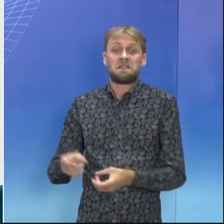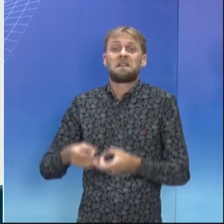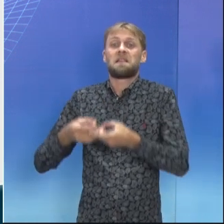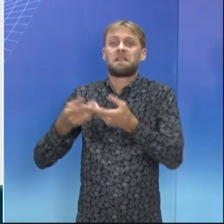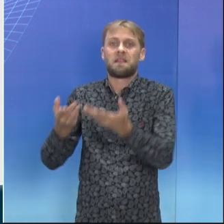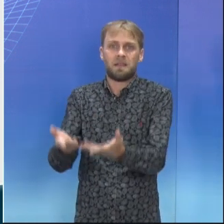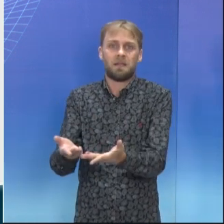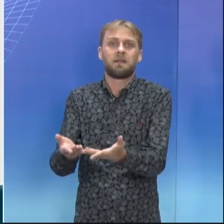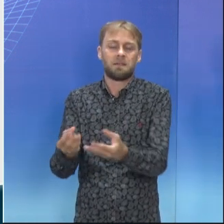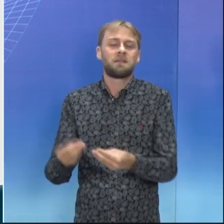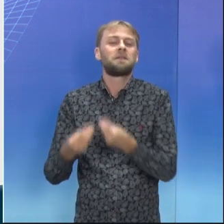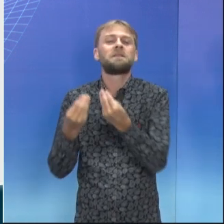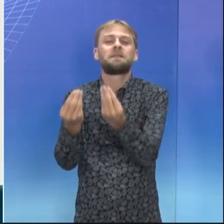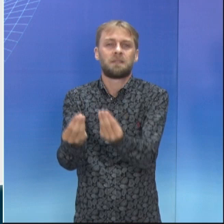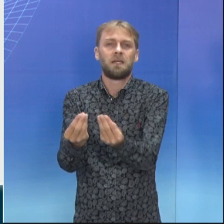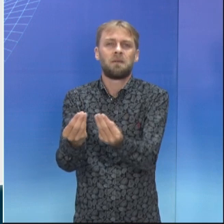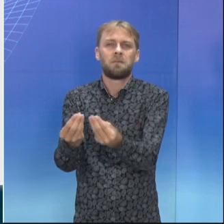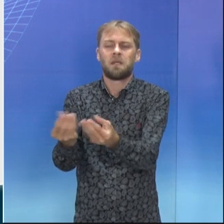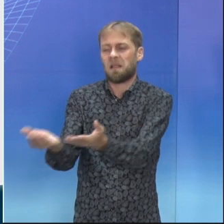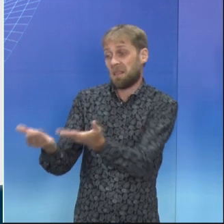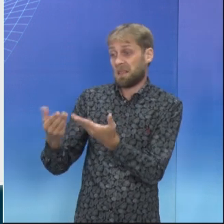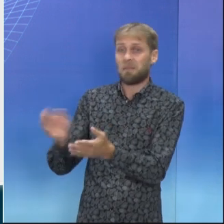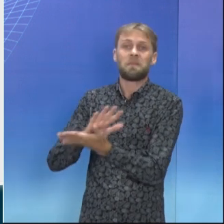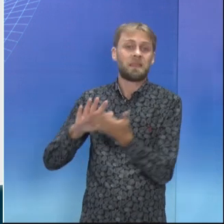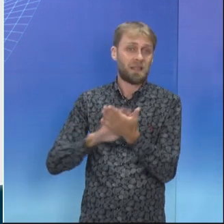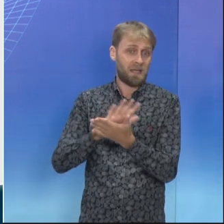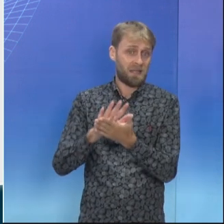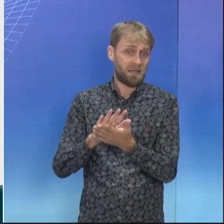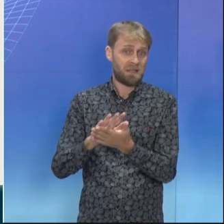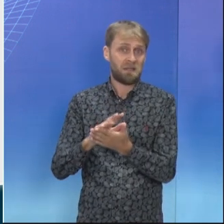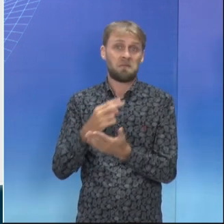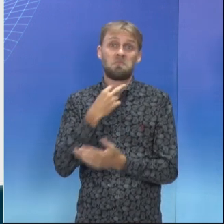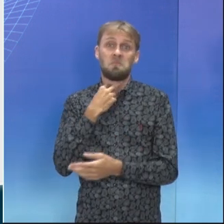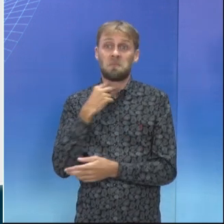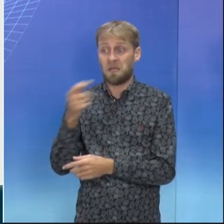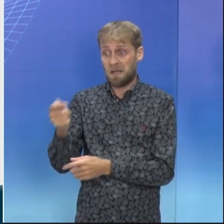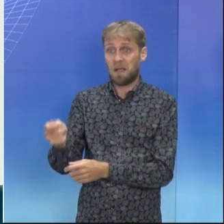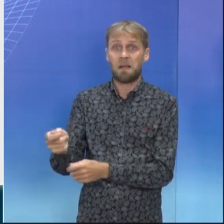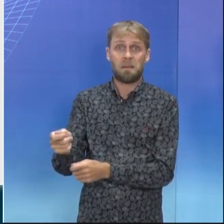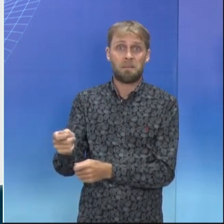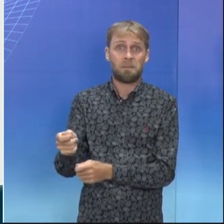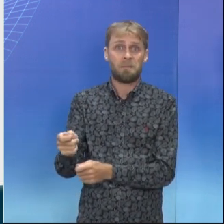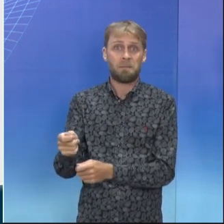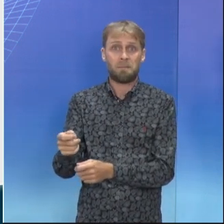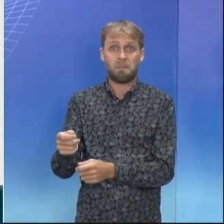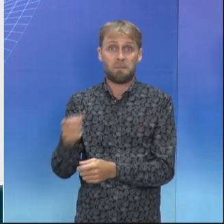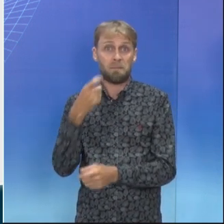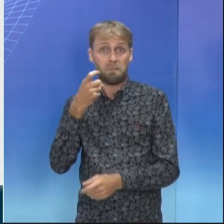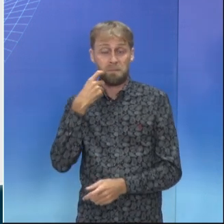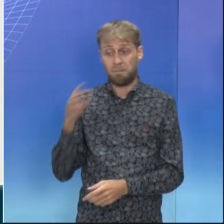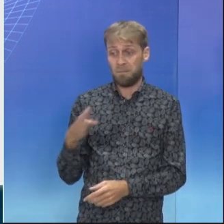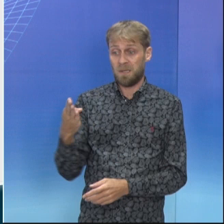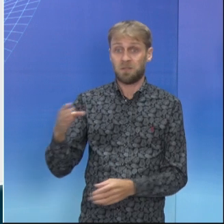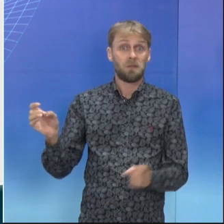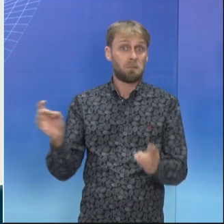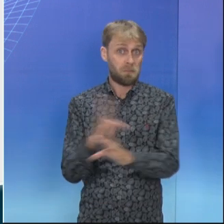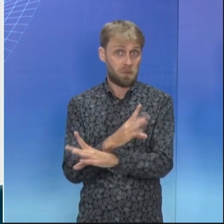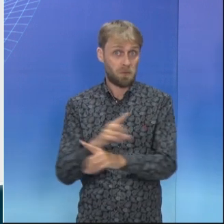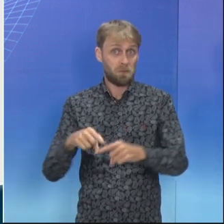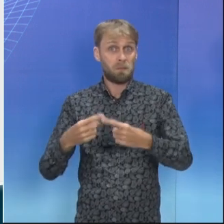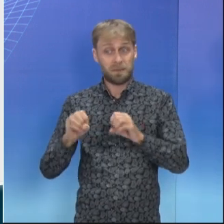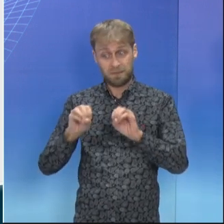damos sin contrapartida. Nos dicen que la gente no hay que darle pescado,